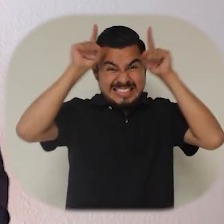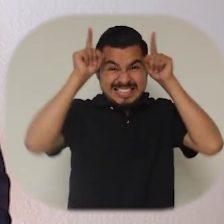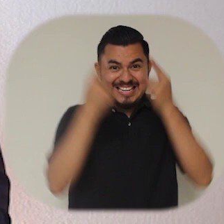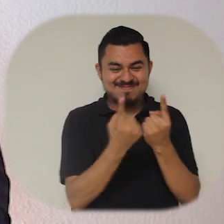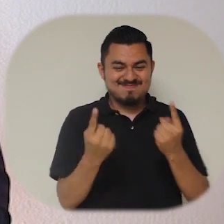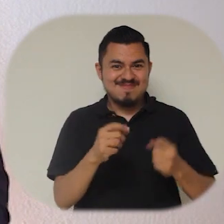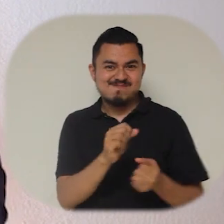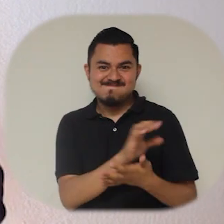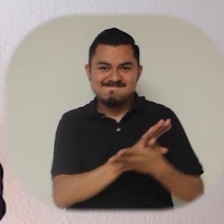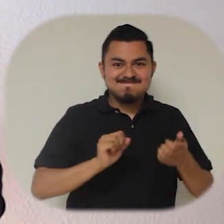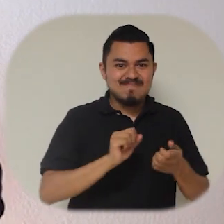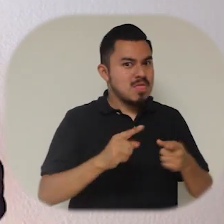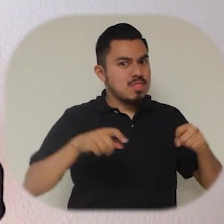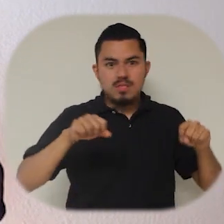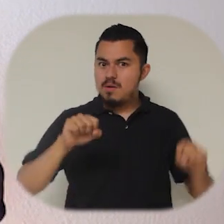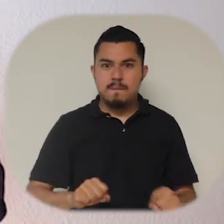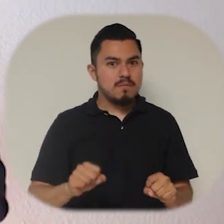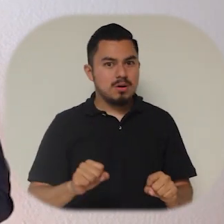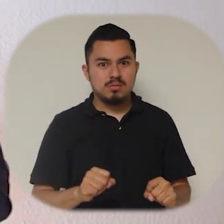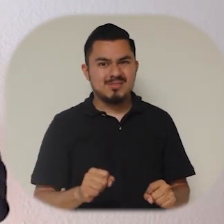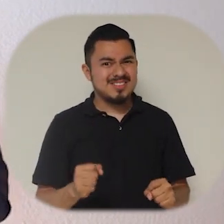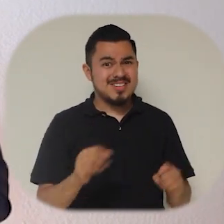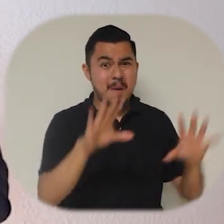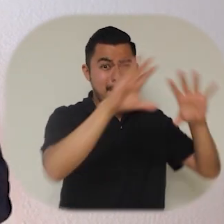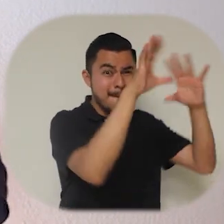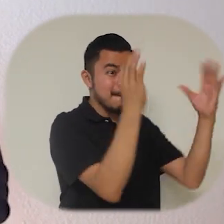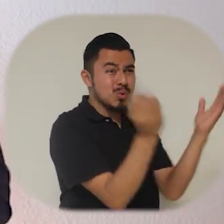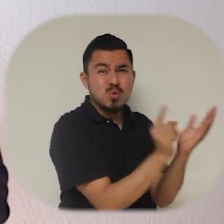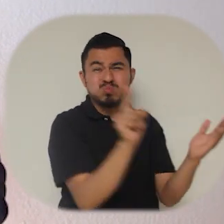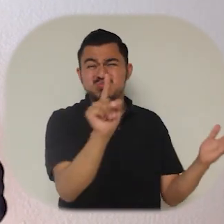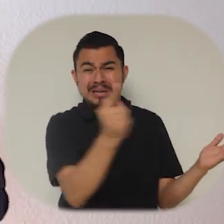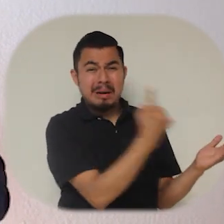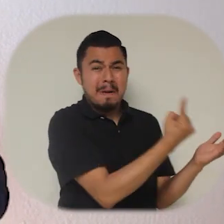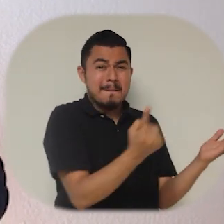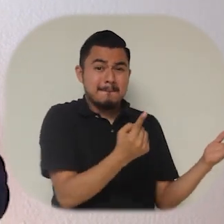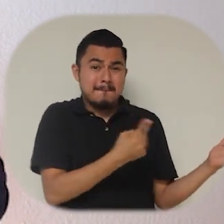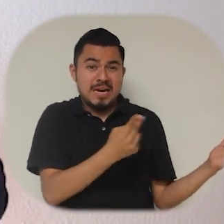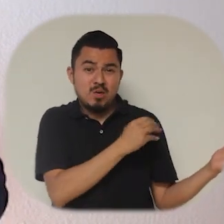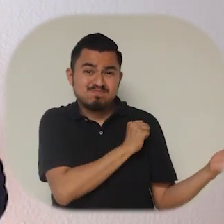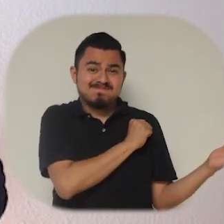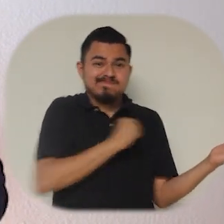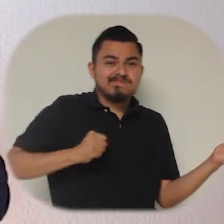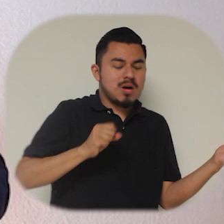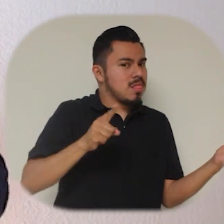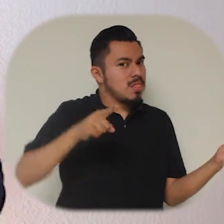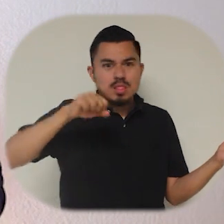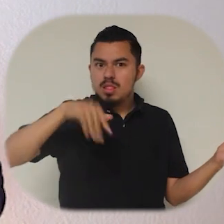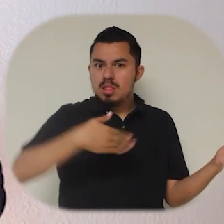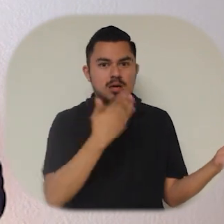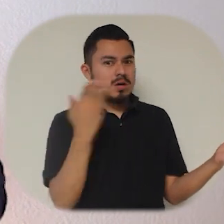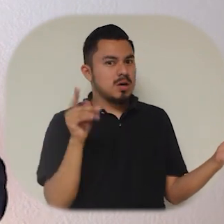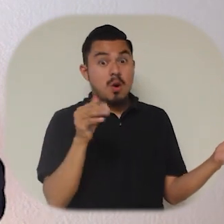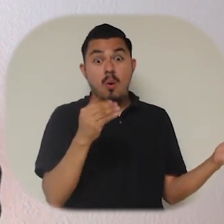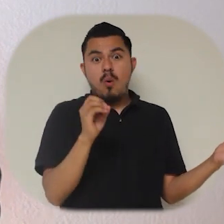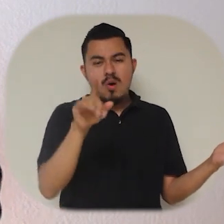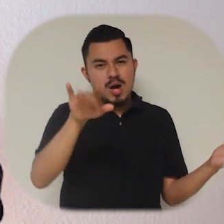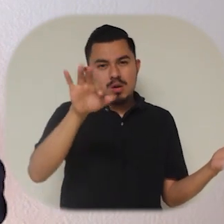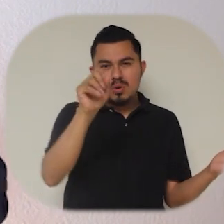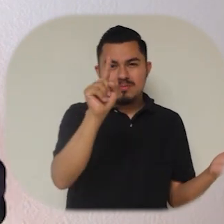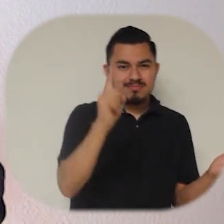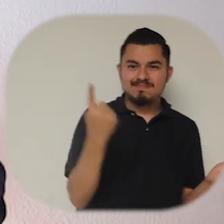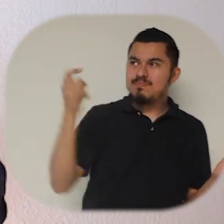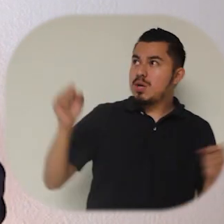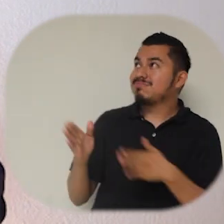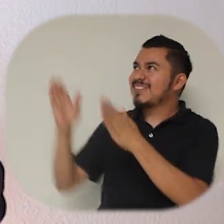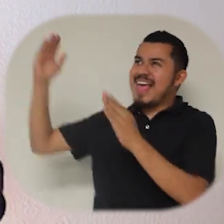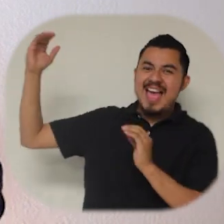de la humanidad, no hay ningún hombre que pueda vencer el pecado, y tampoco hay un ser que se pueda acercar a Dios. Por eso es que